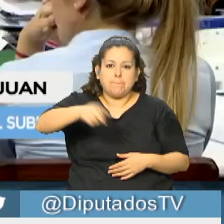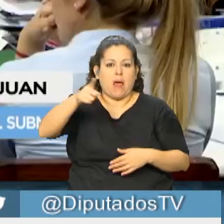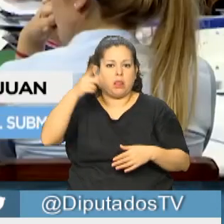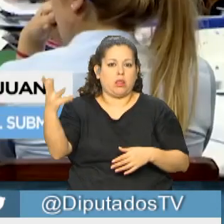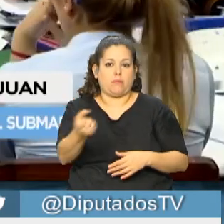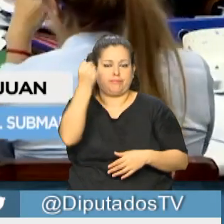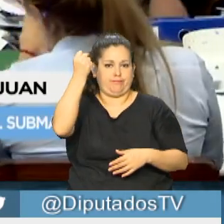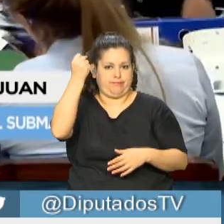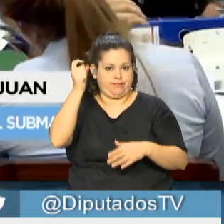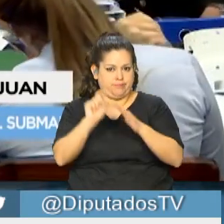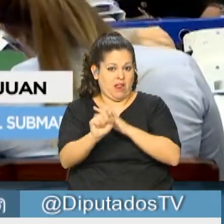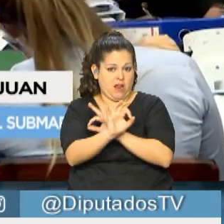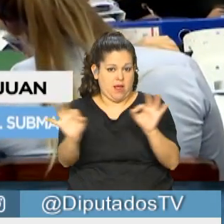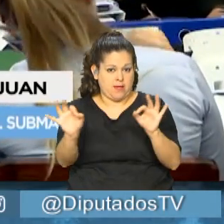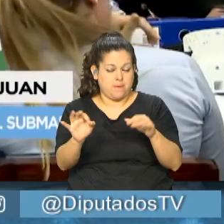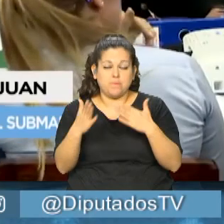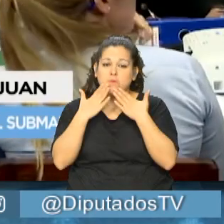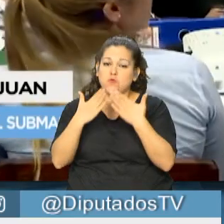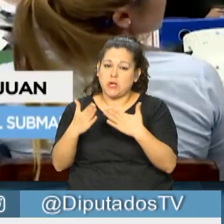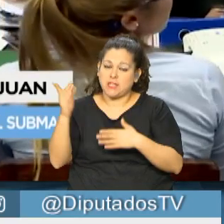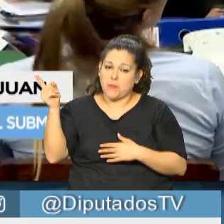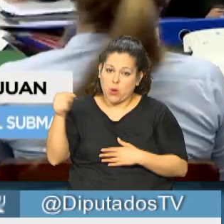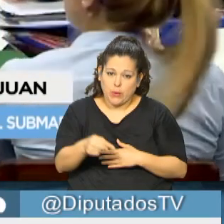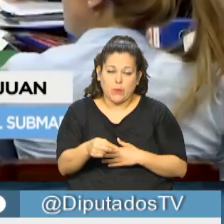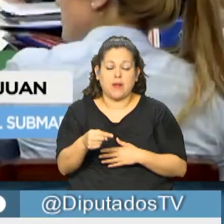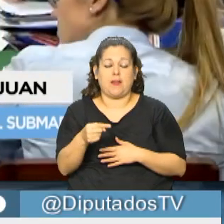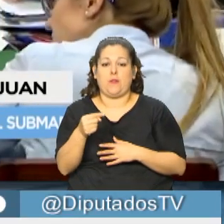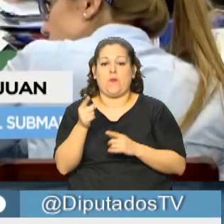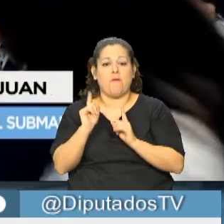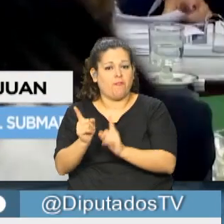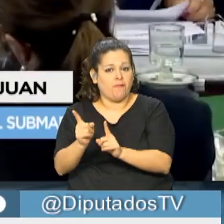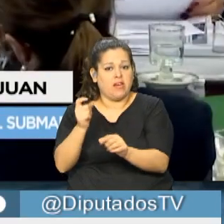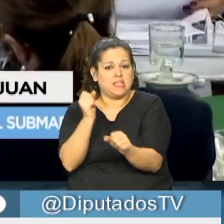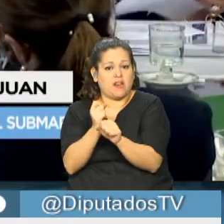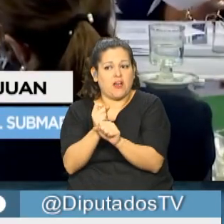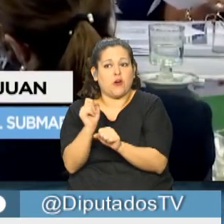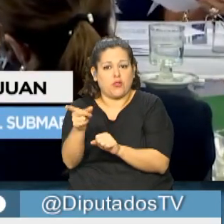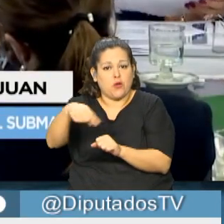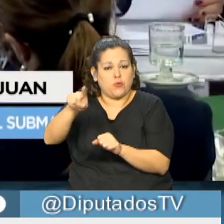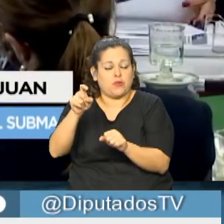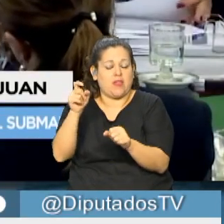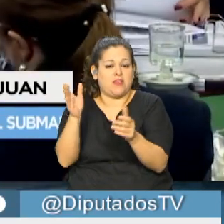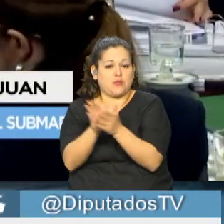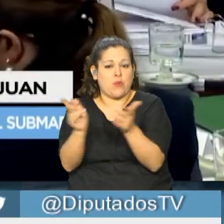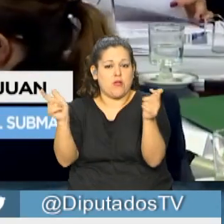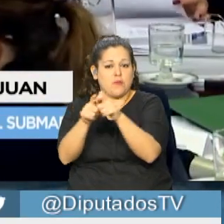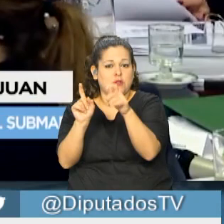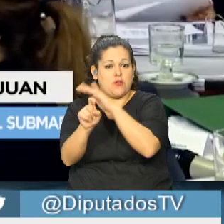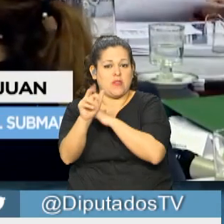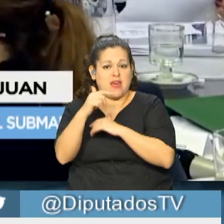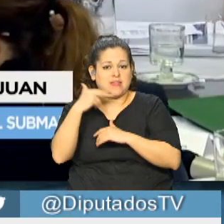agradecemos mucho por haber venido. Vamos a continuar con el trabajo que ustedes hicieron del Ara San Juan, porque quedó en la memoria